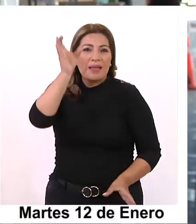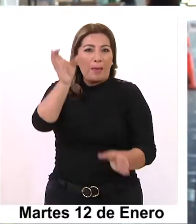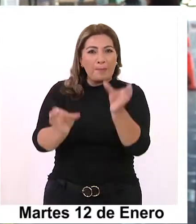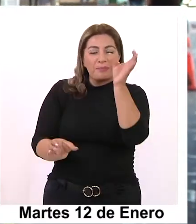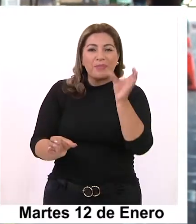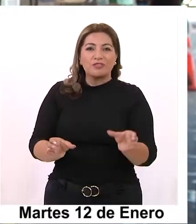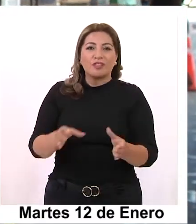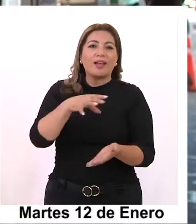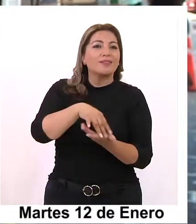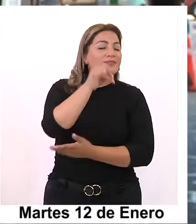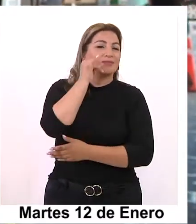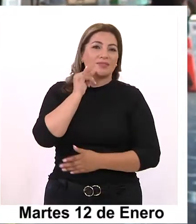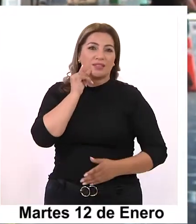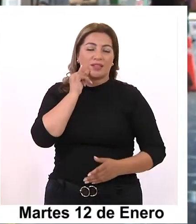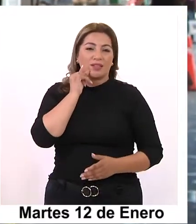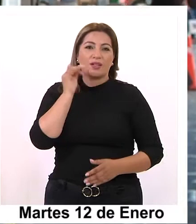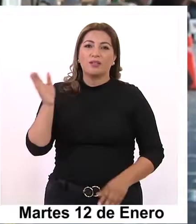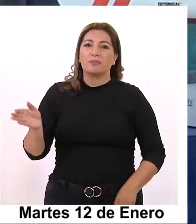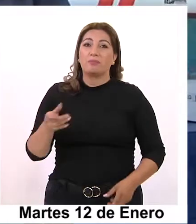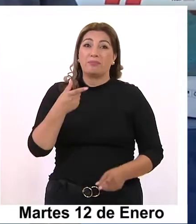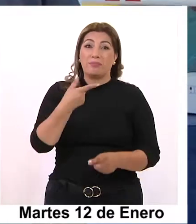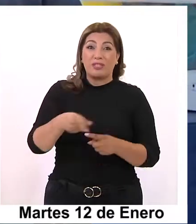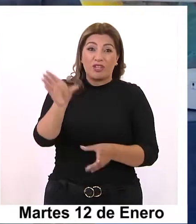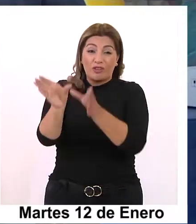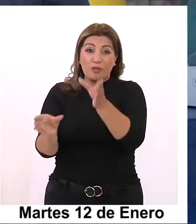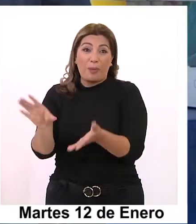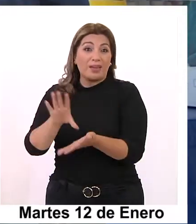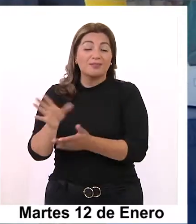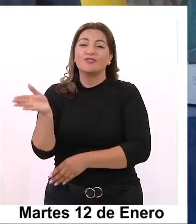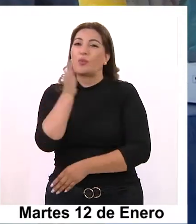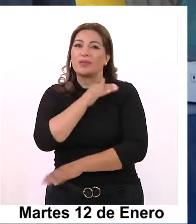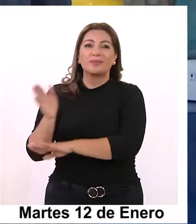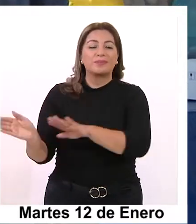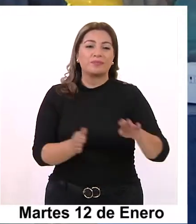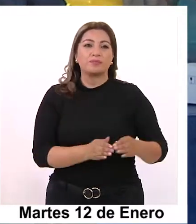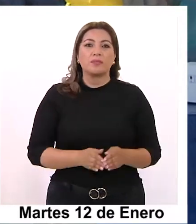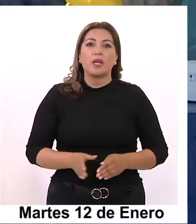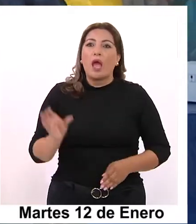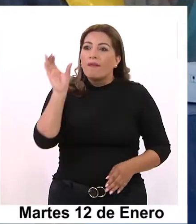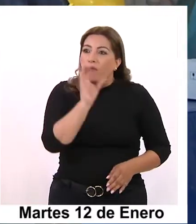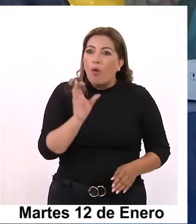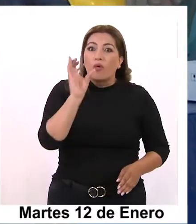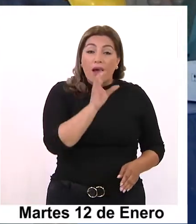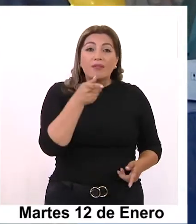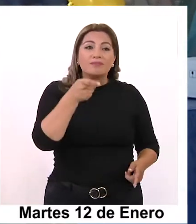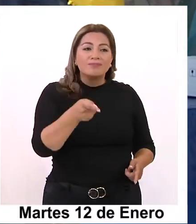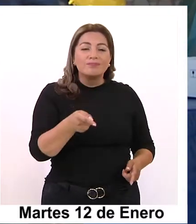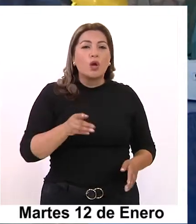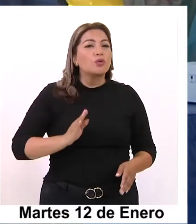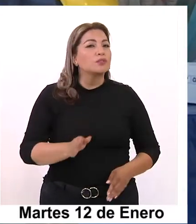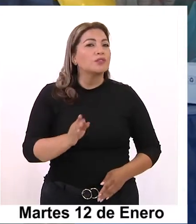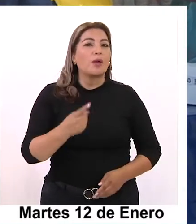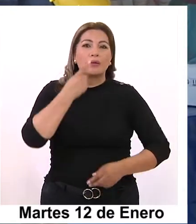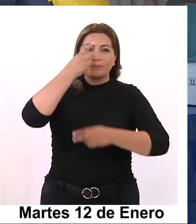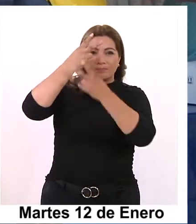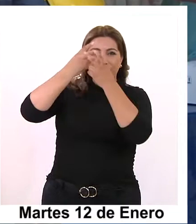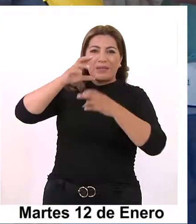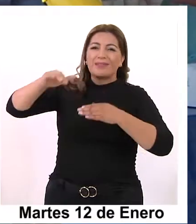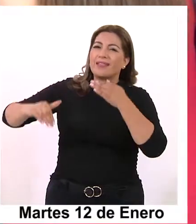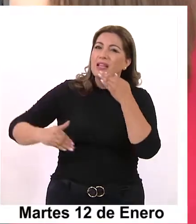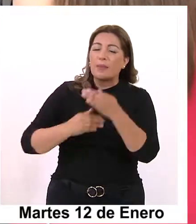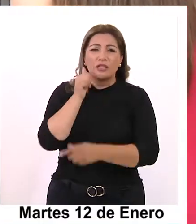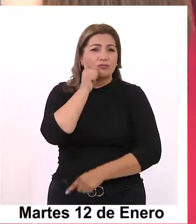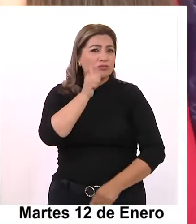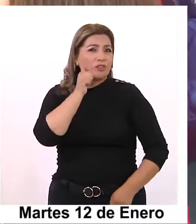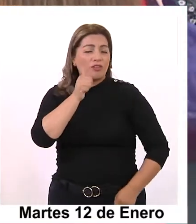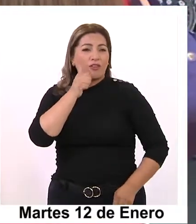de la comuna, no hay pacientes inmigrantes. El equipo de búsqueda activa continuará tomando exámenes de PCR desde temprano todos